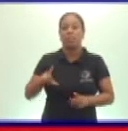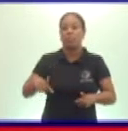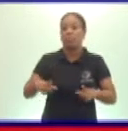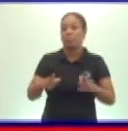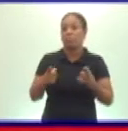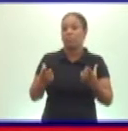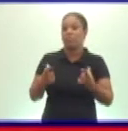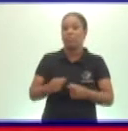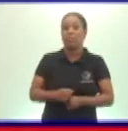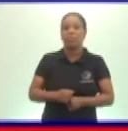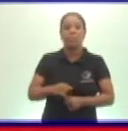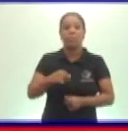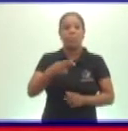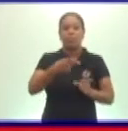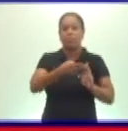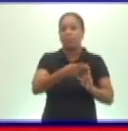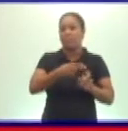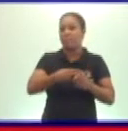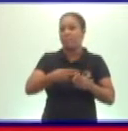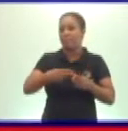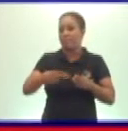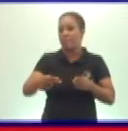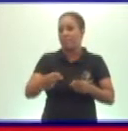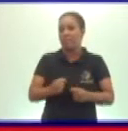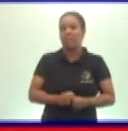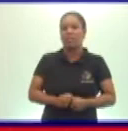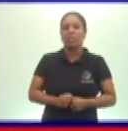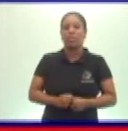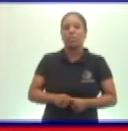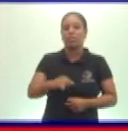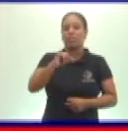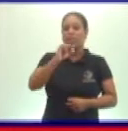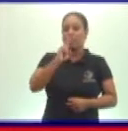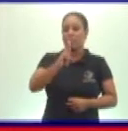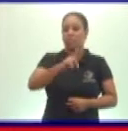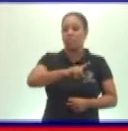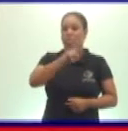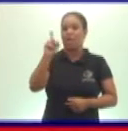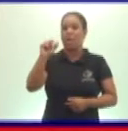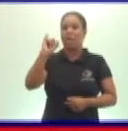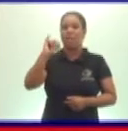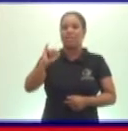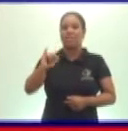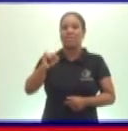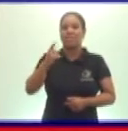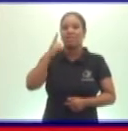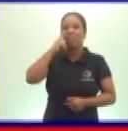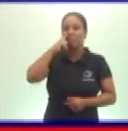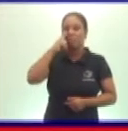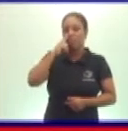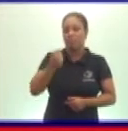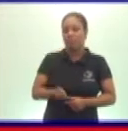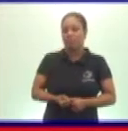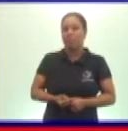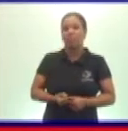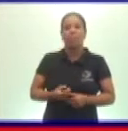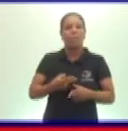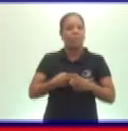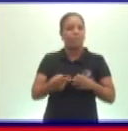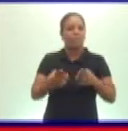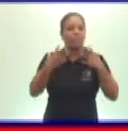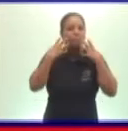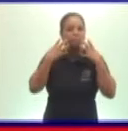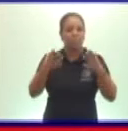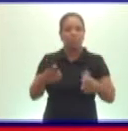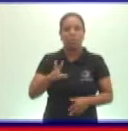6 de noviembre. Y aquí te sugerimos al menos 4 hechos significativos que en definitiva vas a tratar de